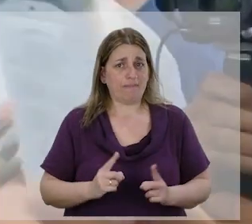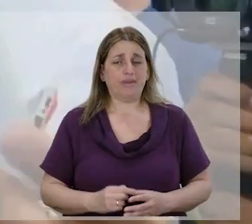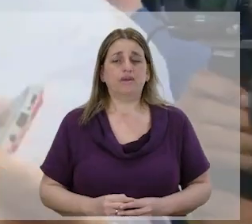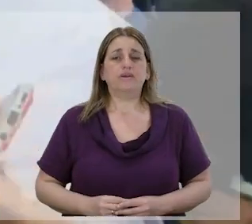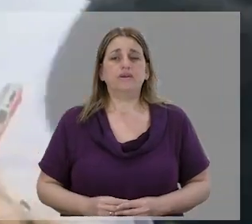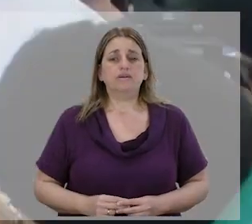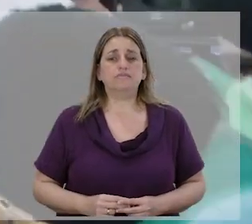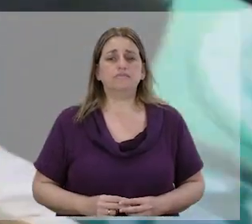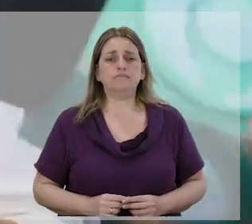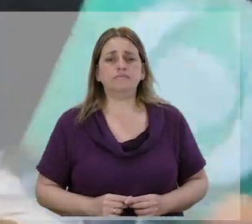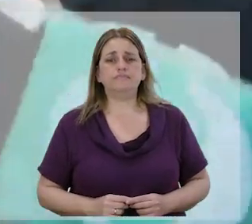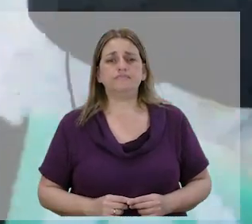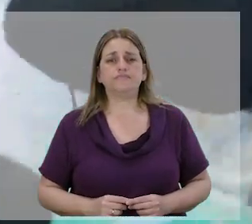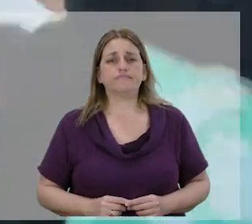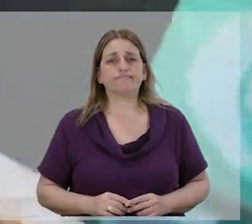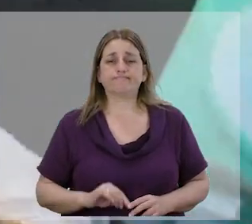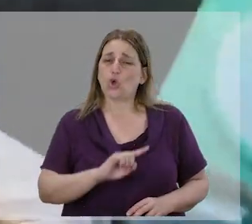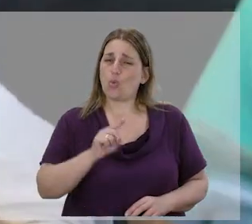¿no?